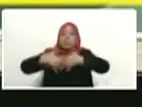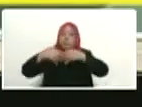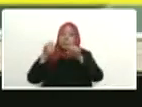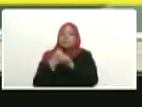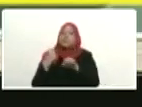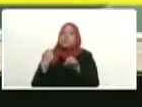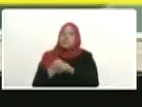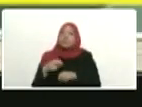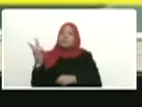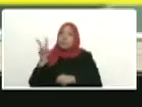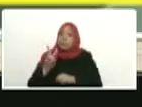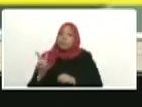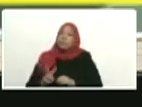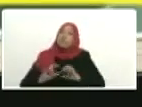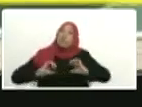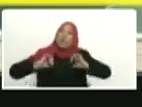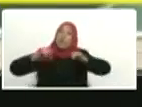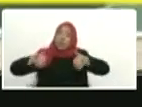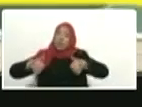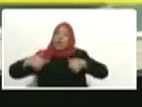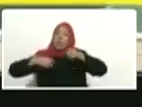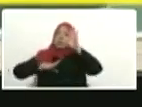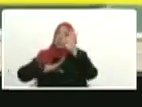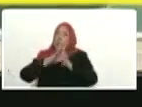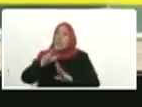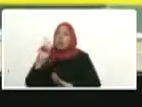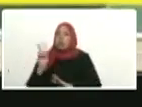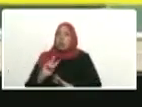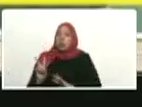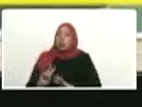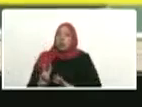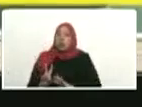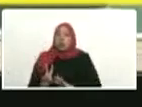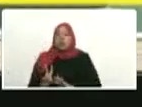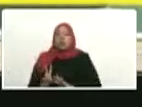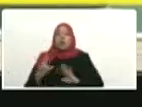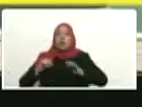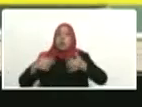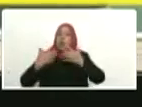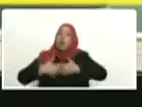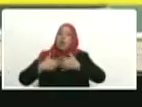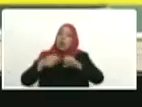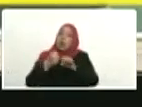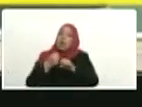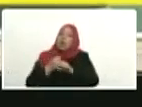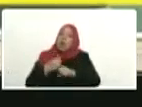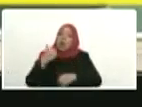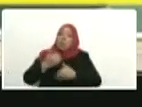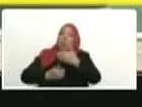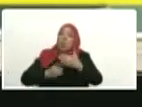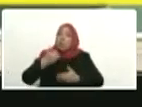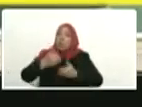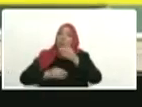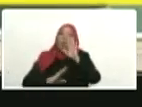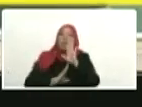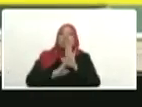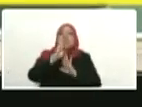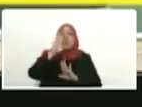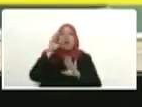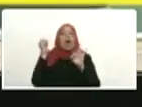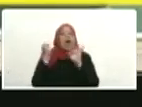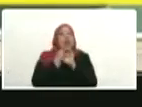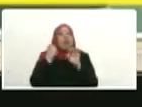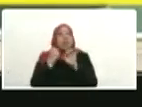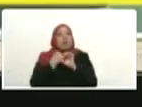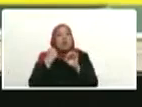de la empresaria que empezaron a crecer y emprender aún más, del trabajador, de las